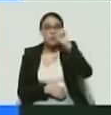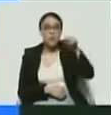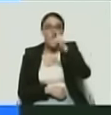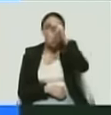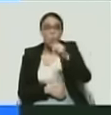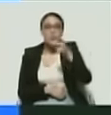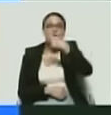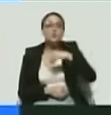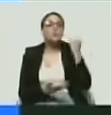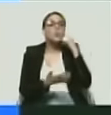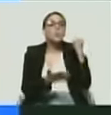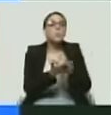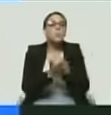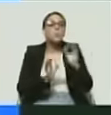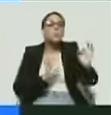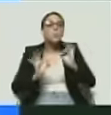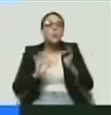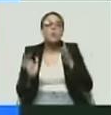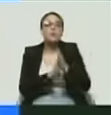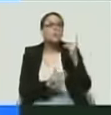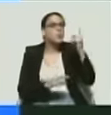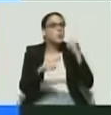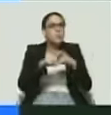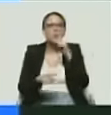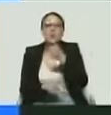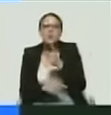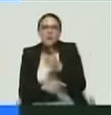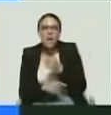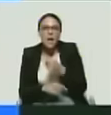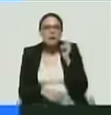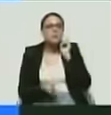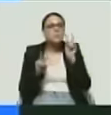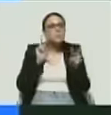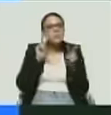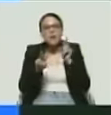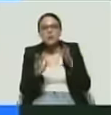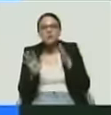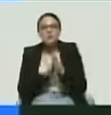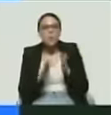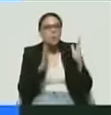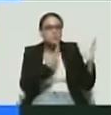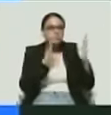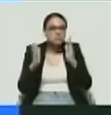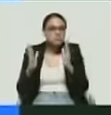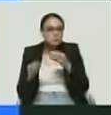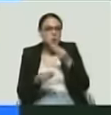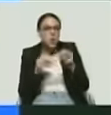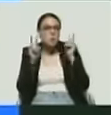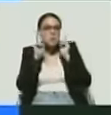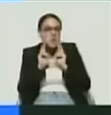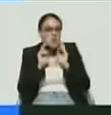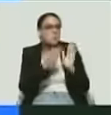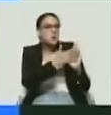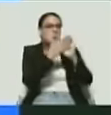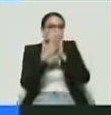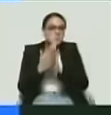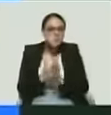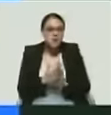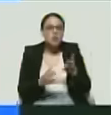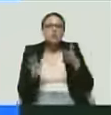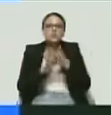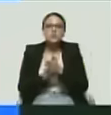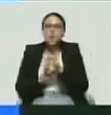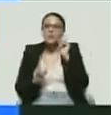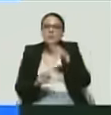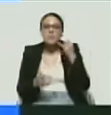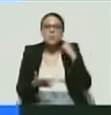cómo está funcionando el 1x10, ver cómo están funcionando la logística, ver cómo están funcionando las comunicaciones